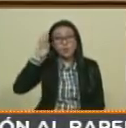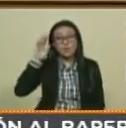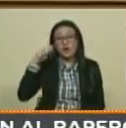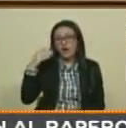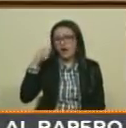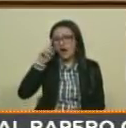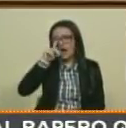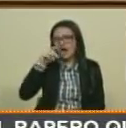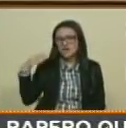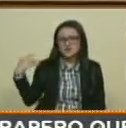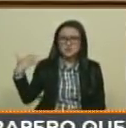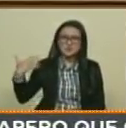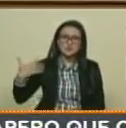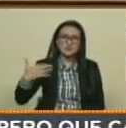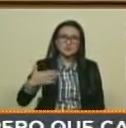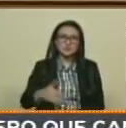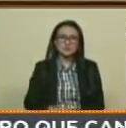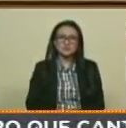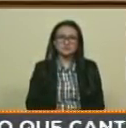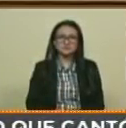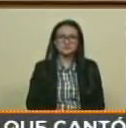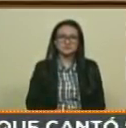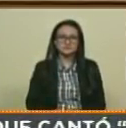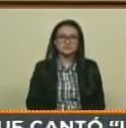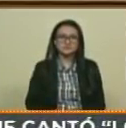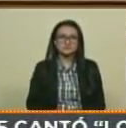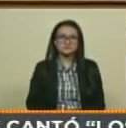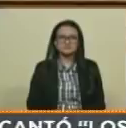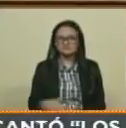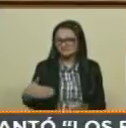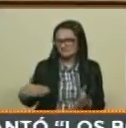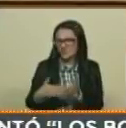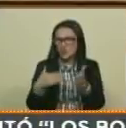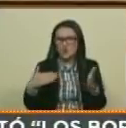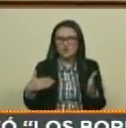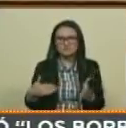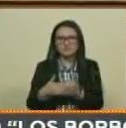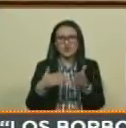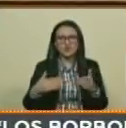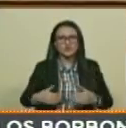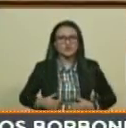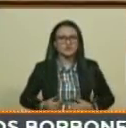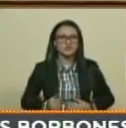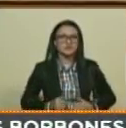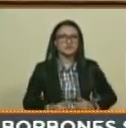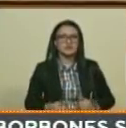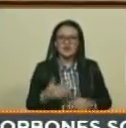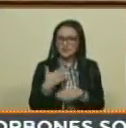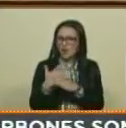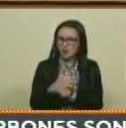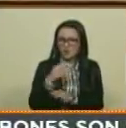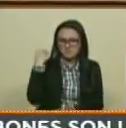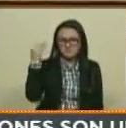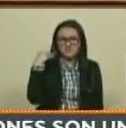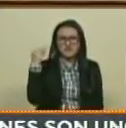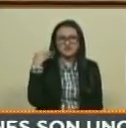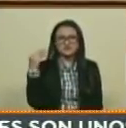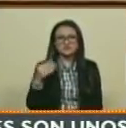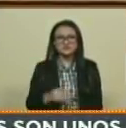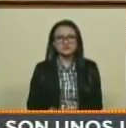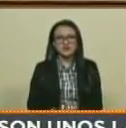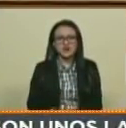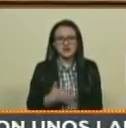con la amenaza a cada rato, porque se dice eso como si fuera un juego, de